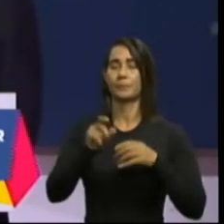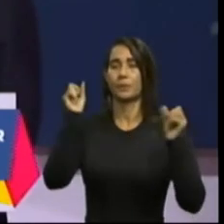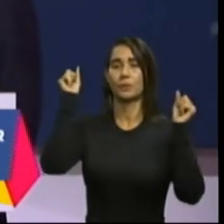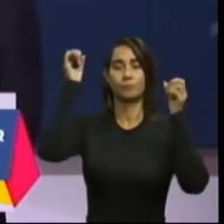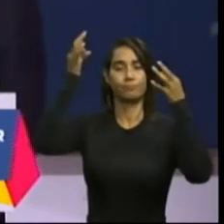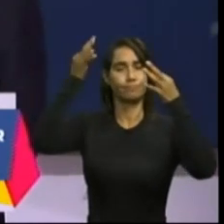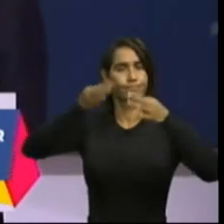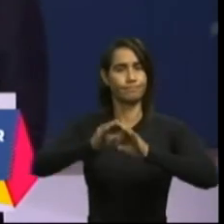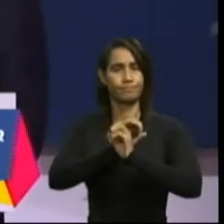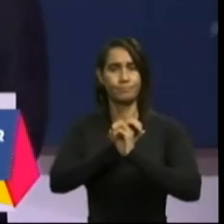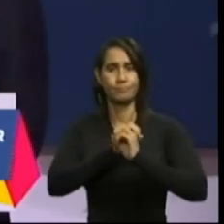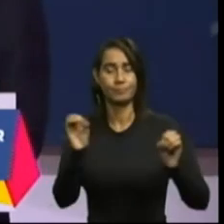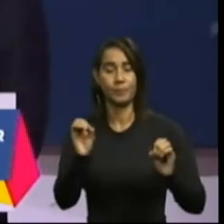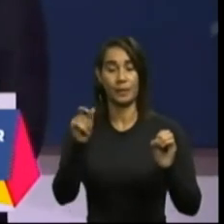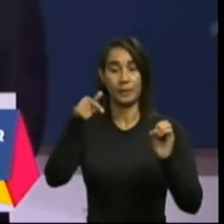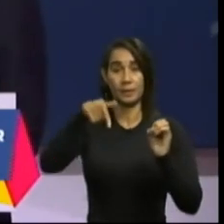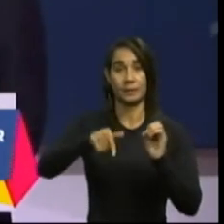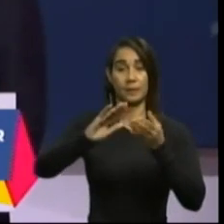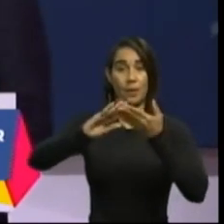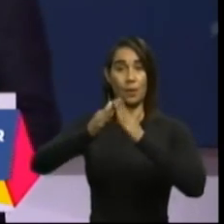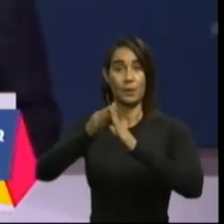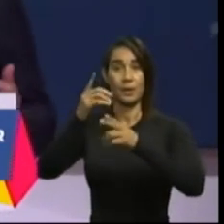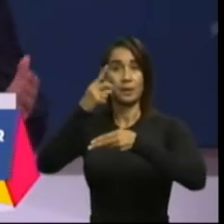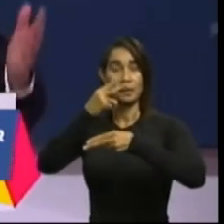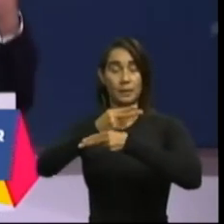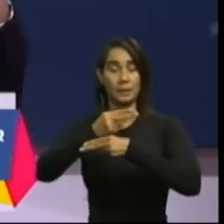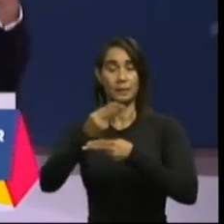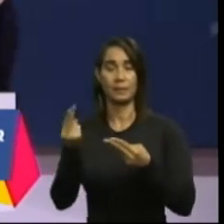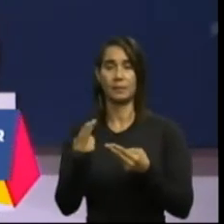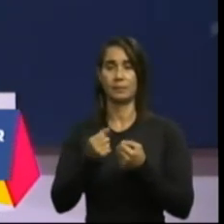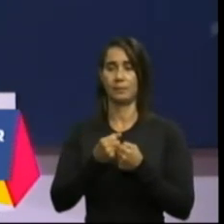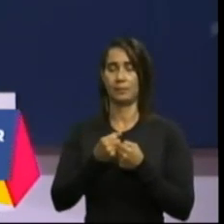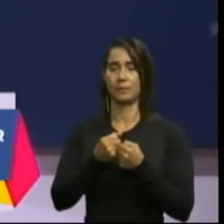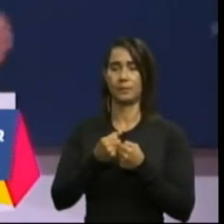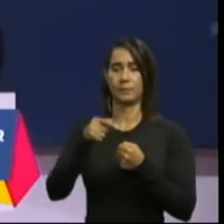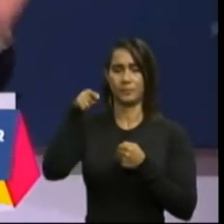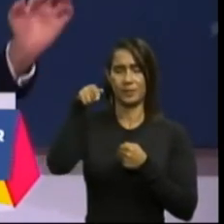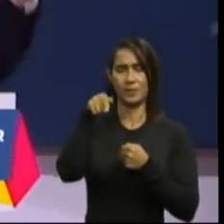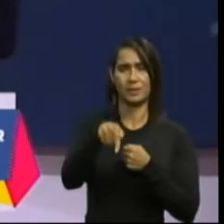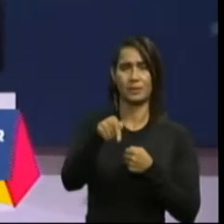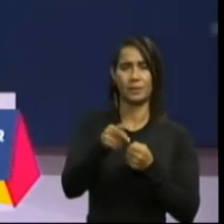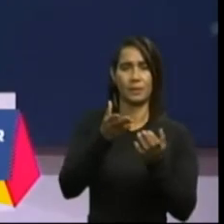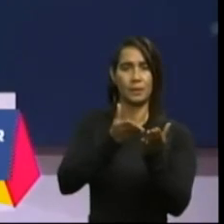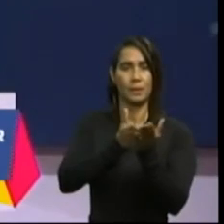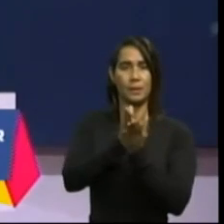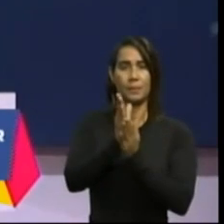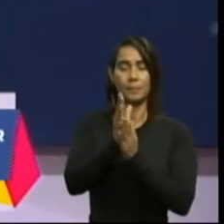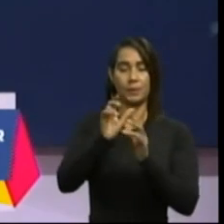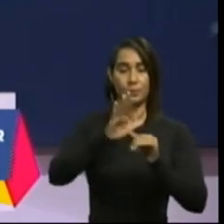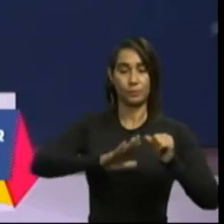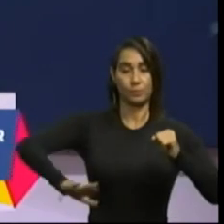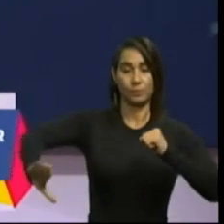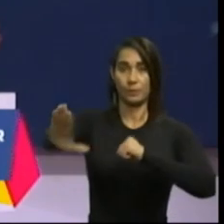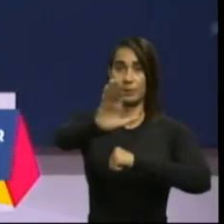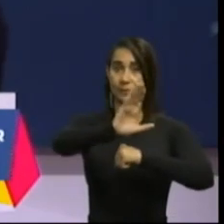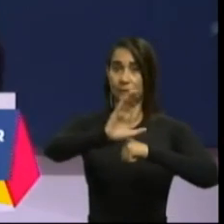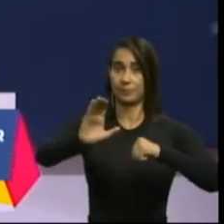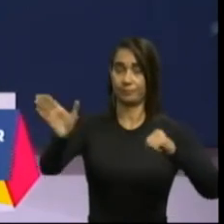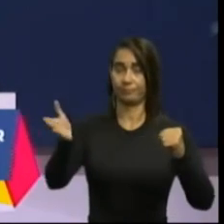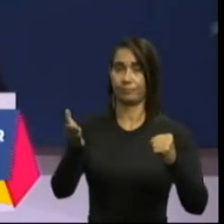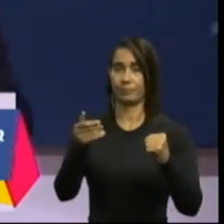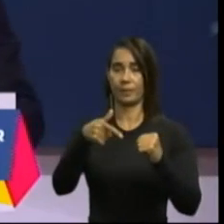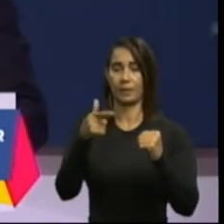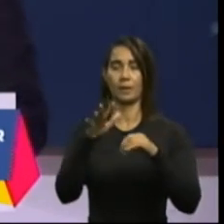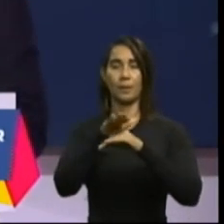injustificable que esta comunidad de naciones permita que un Estado en el medio del continente americano tenga